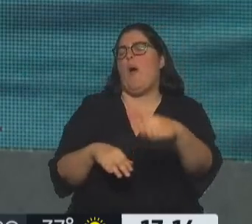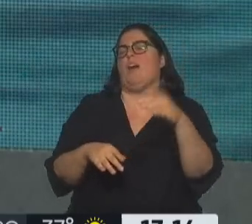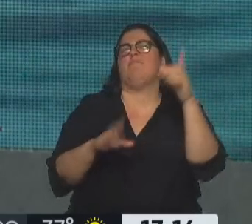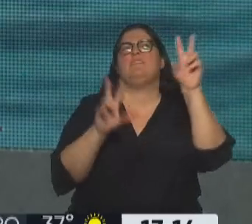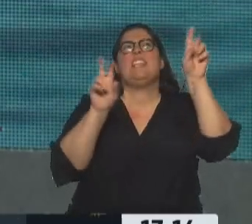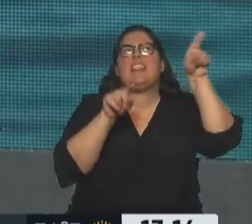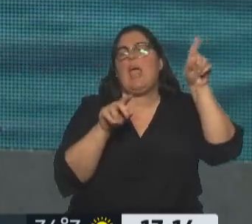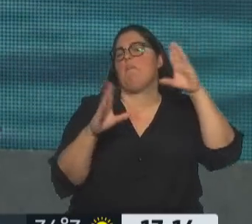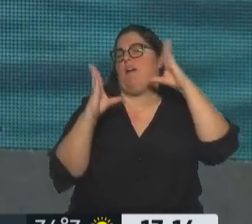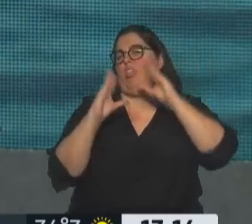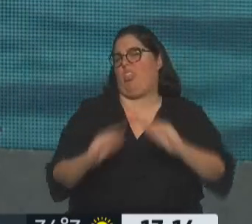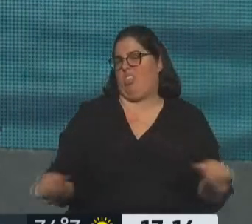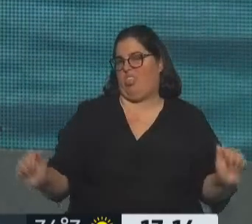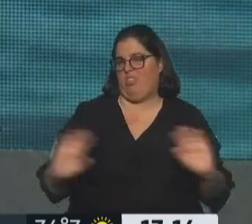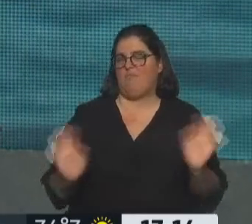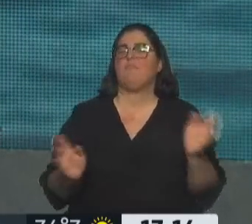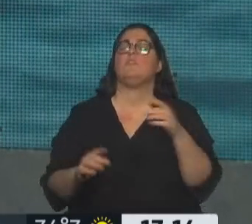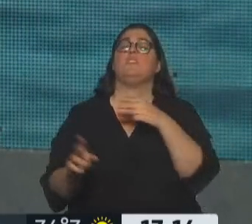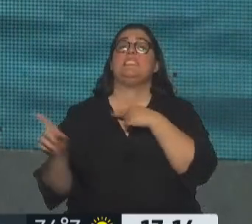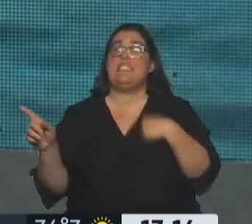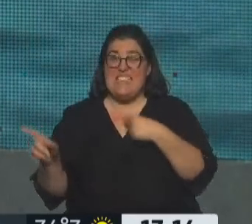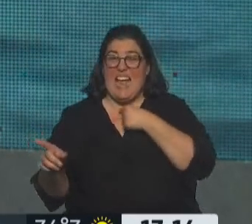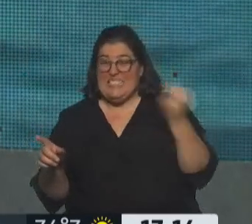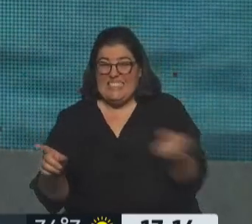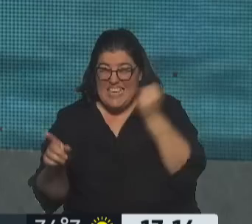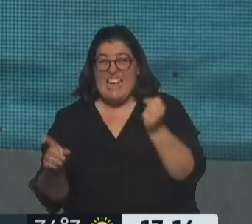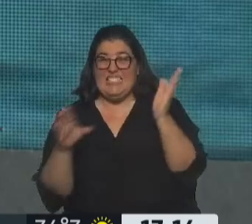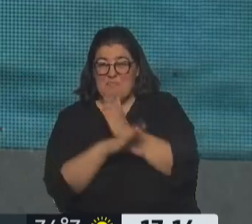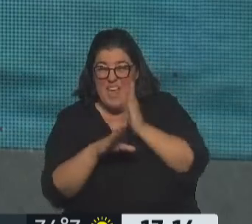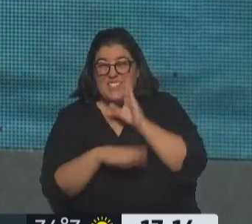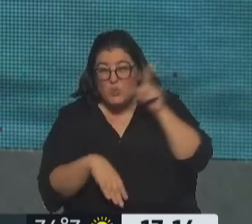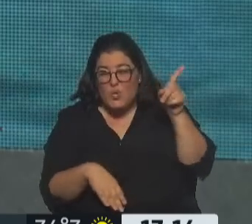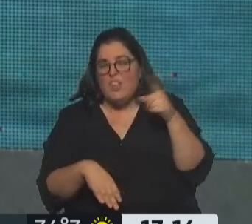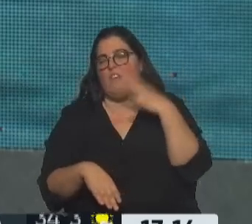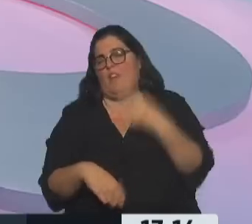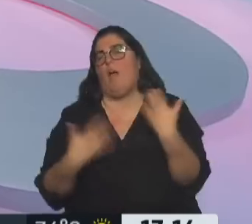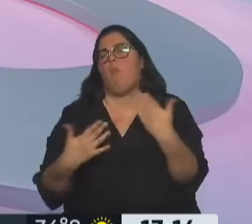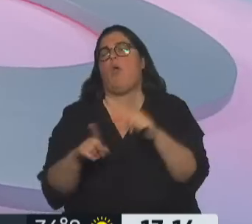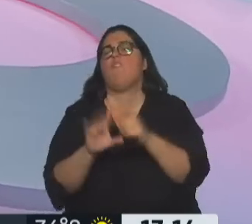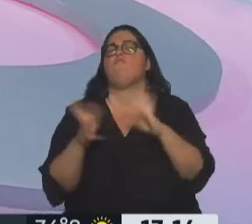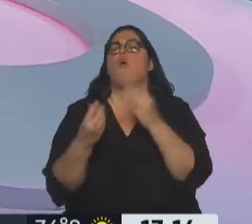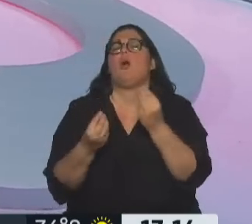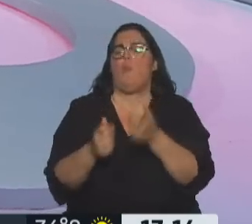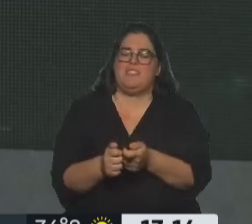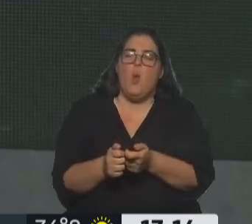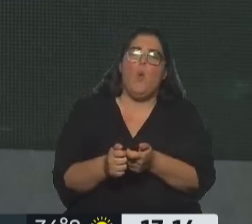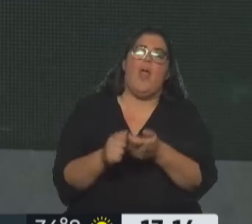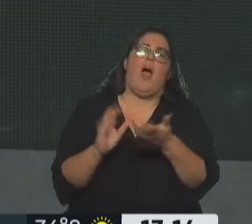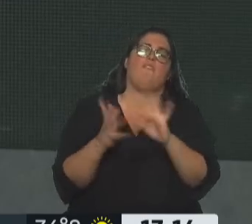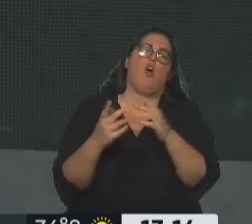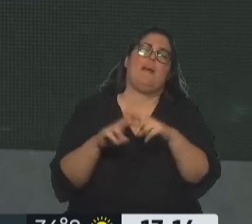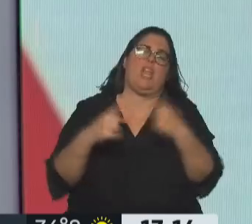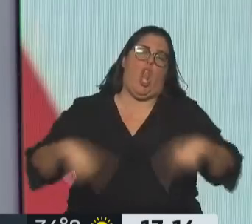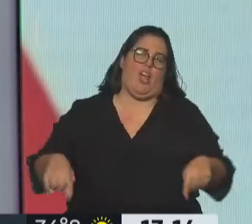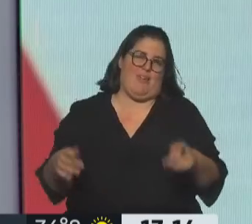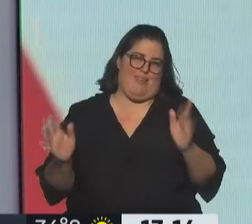bastante interesante, además planteando que si China quiere espiar aEstados Unidos, claramente lo puede hacer a través de un celular y de otros mecanismos que